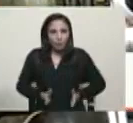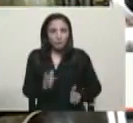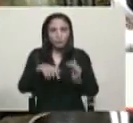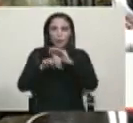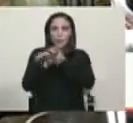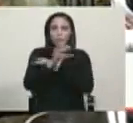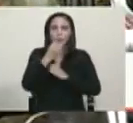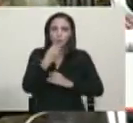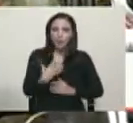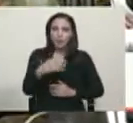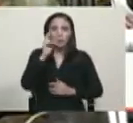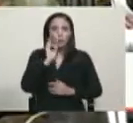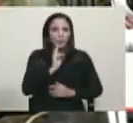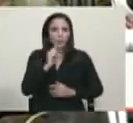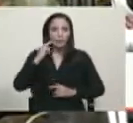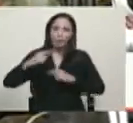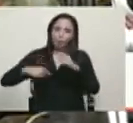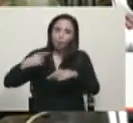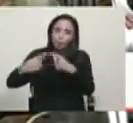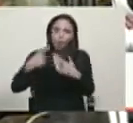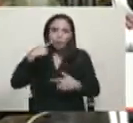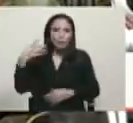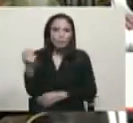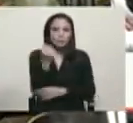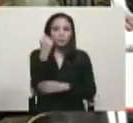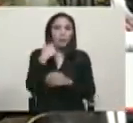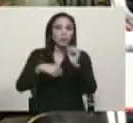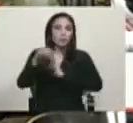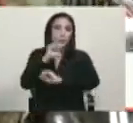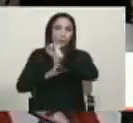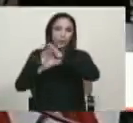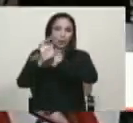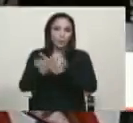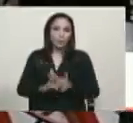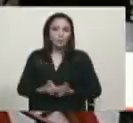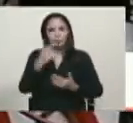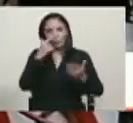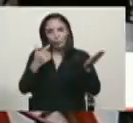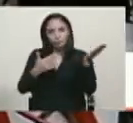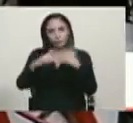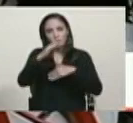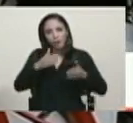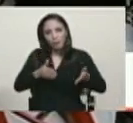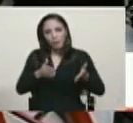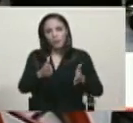patria bolivariana que cada día conquistaremos y defenderemos de nuestra trinchera. Camilo.